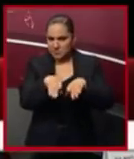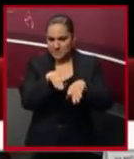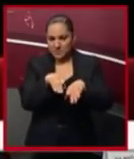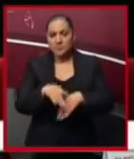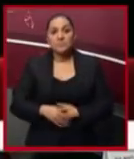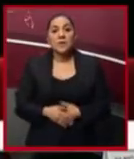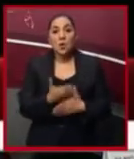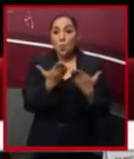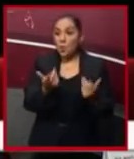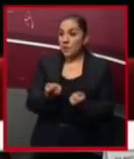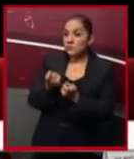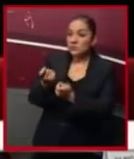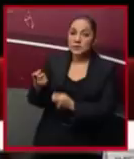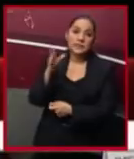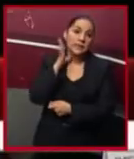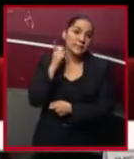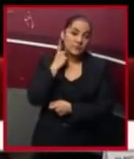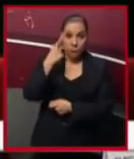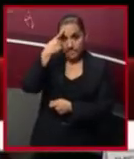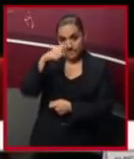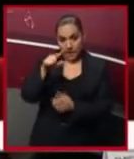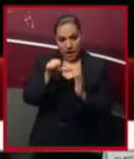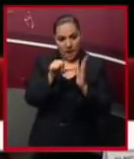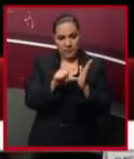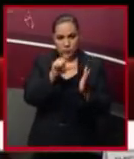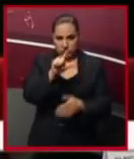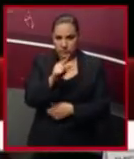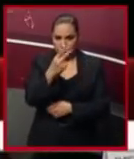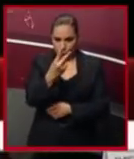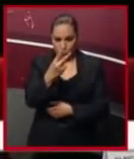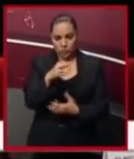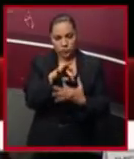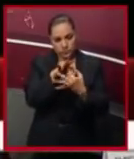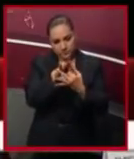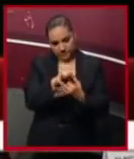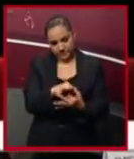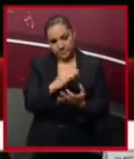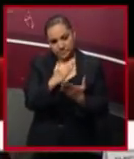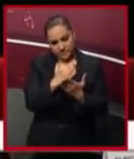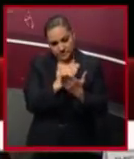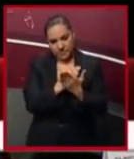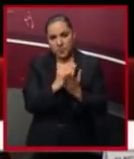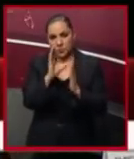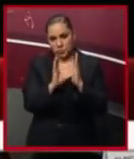Diputados para los efectos del artículo 72 constitucional.